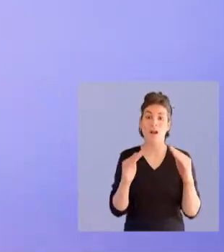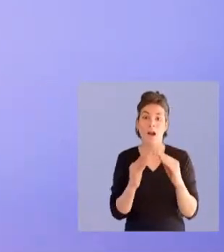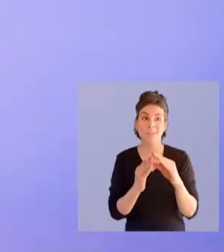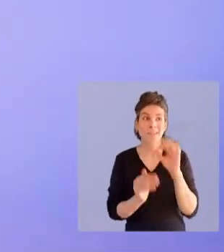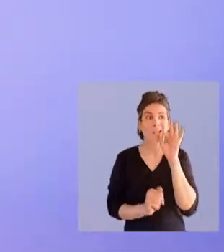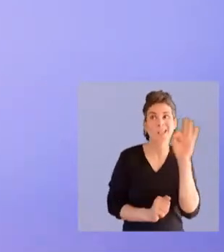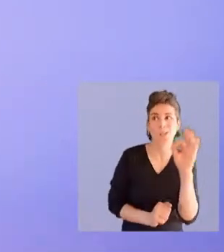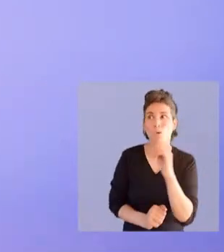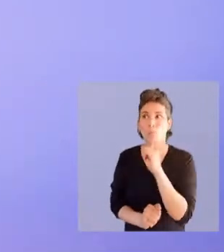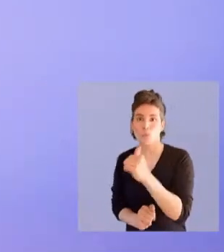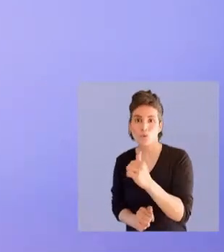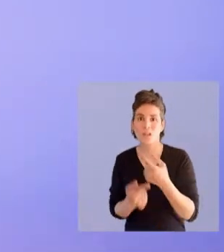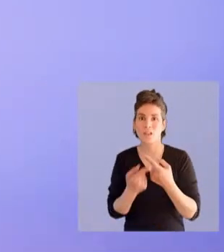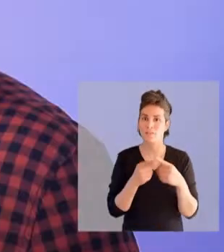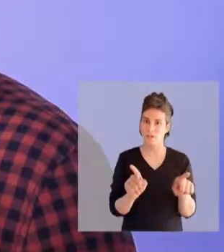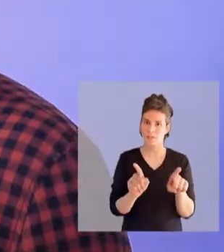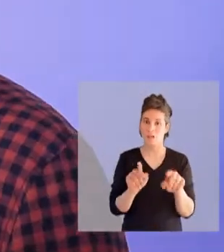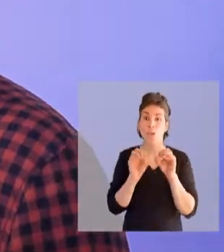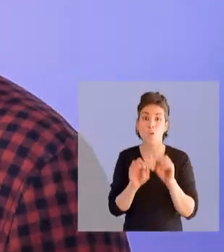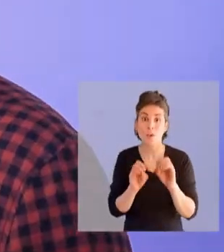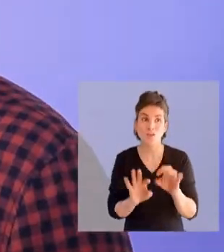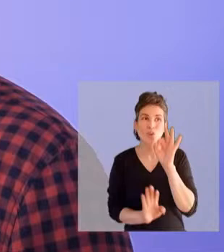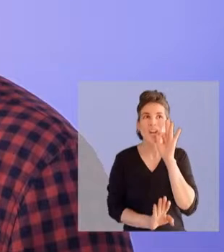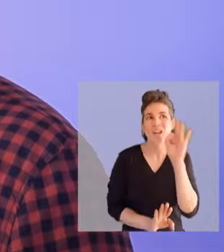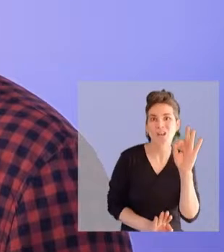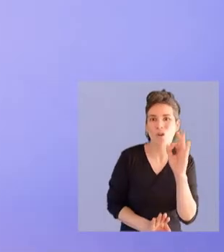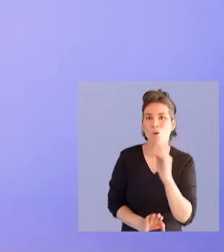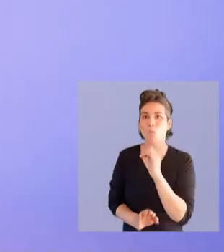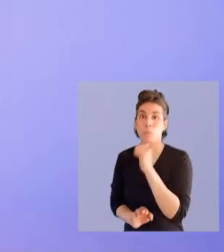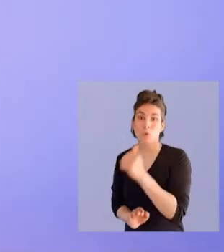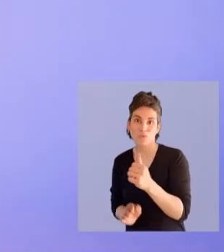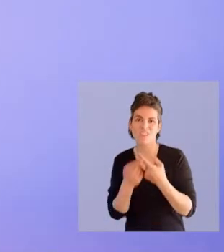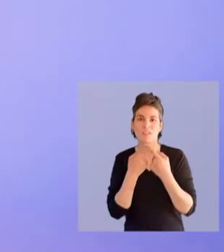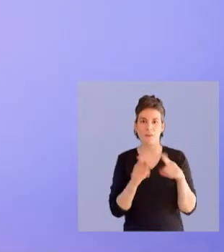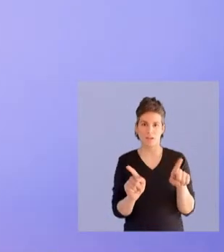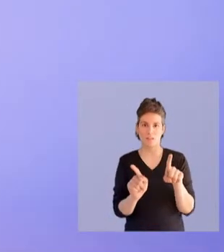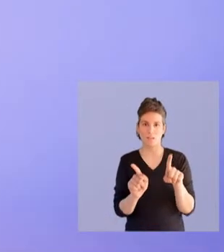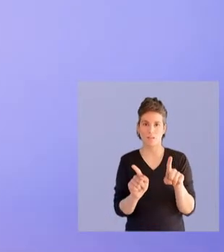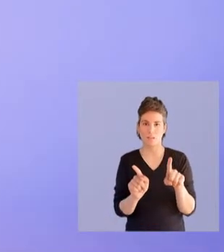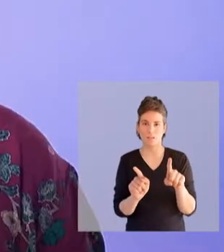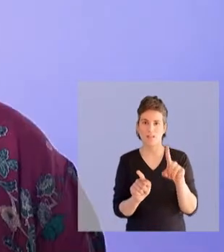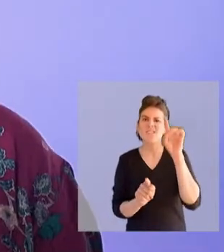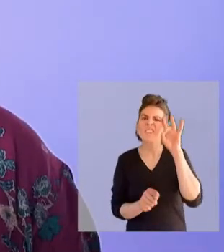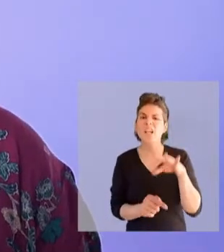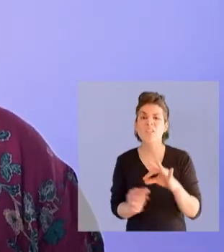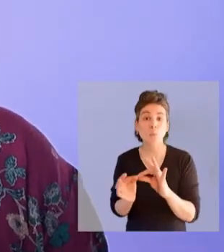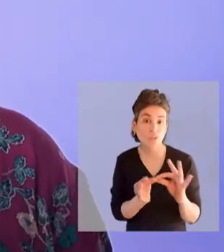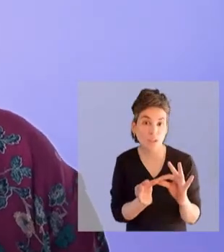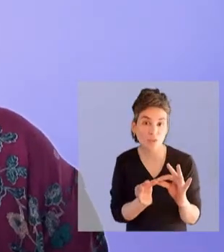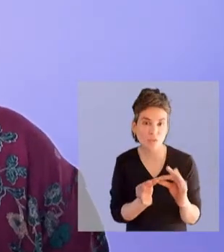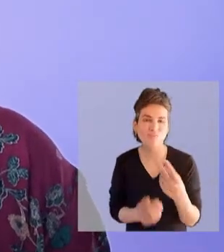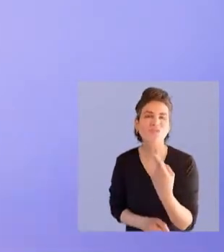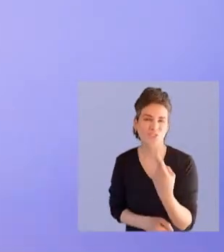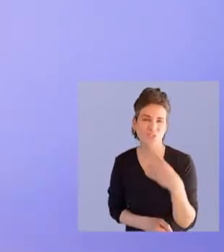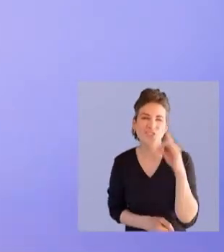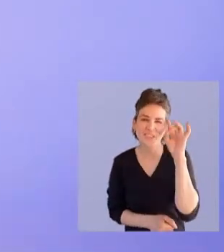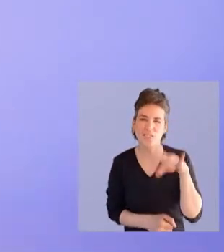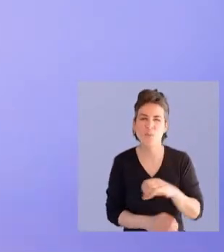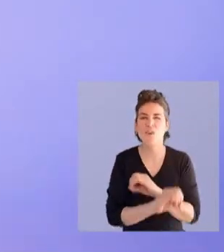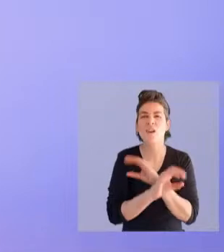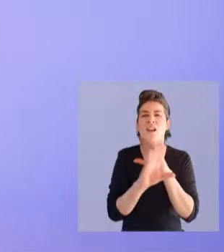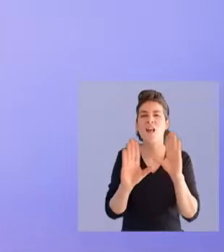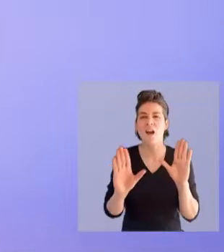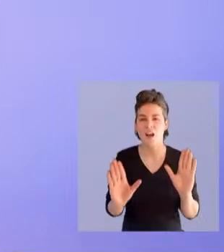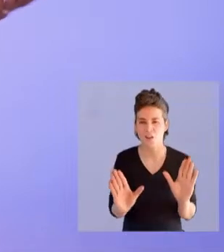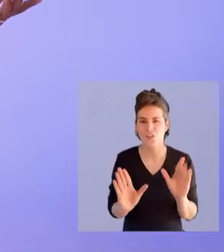pobres educación para ricos y educación para pobres sabe usted porque usted y yo sabemos